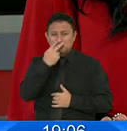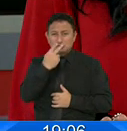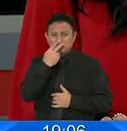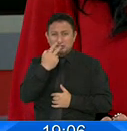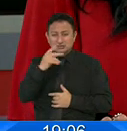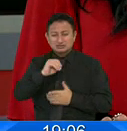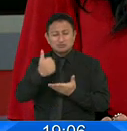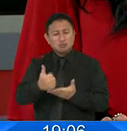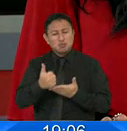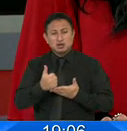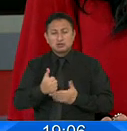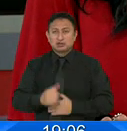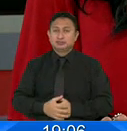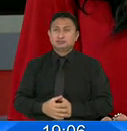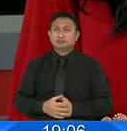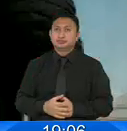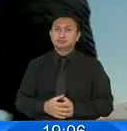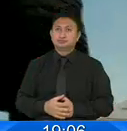búsqueda de atención.